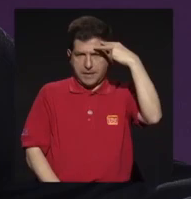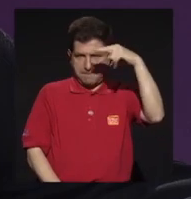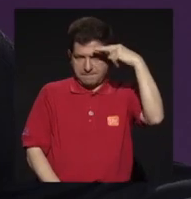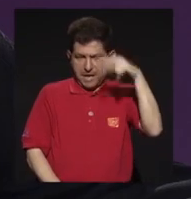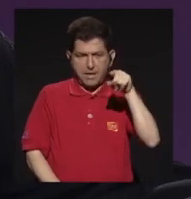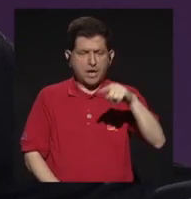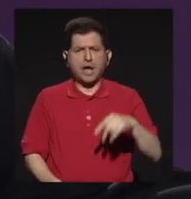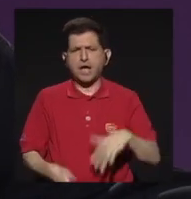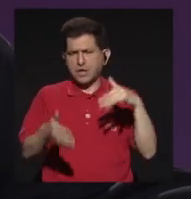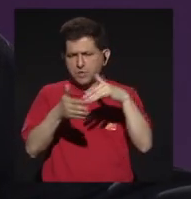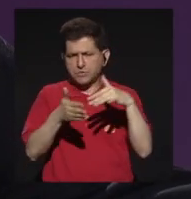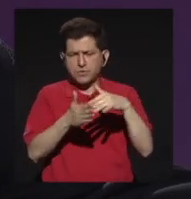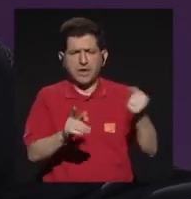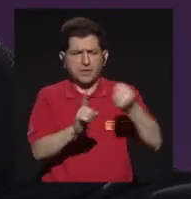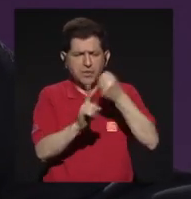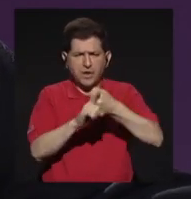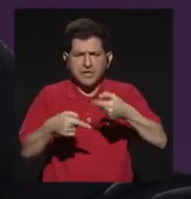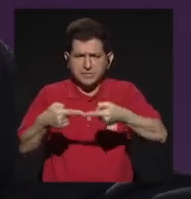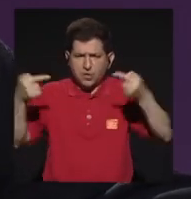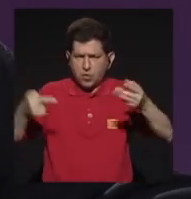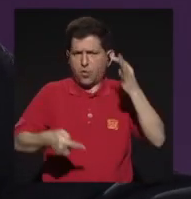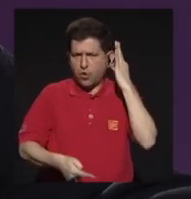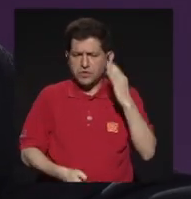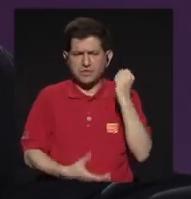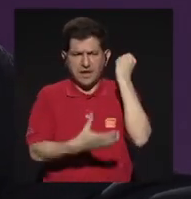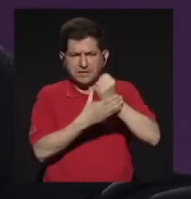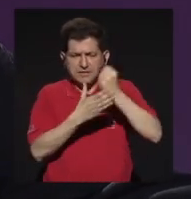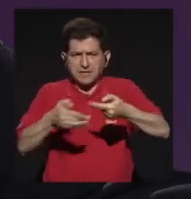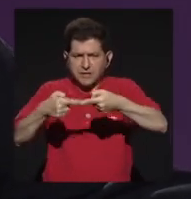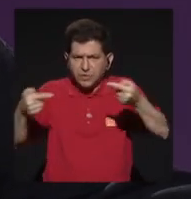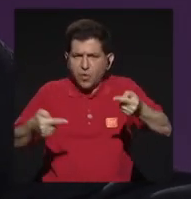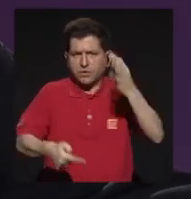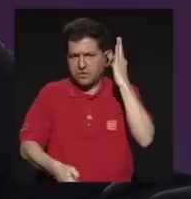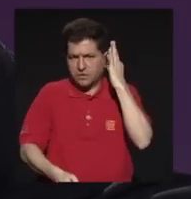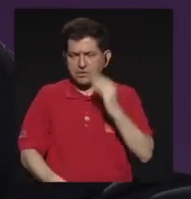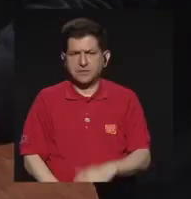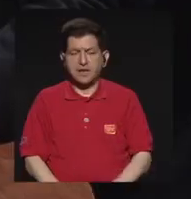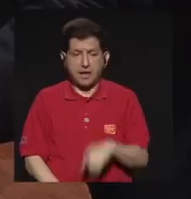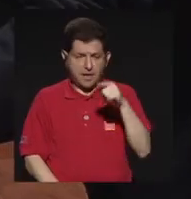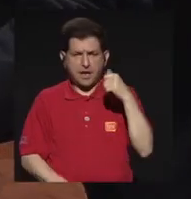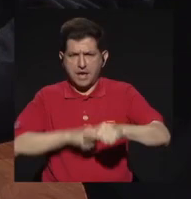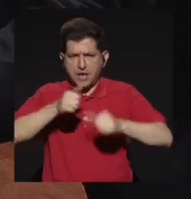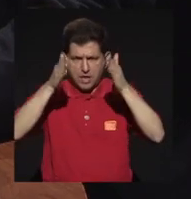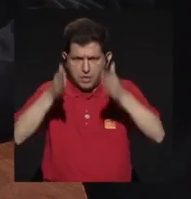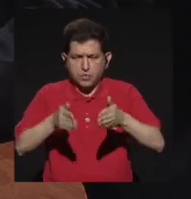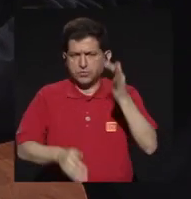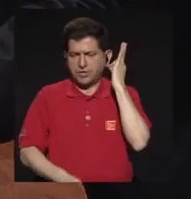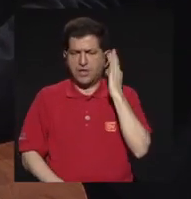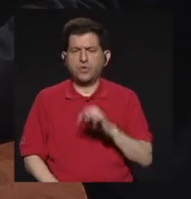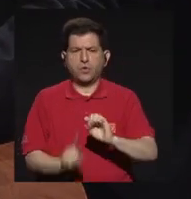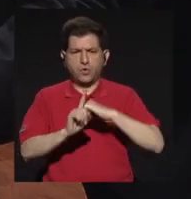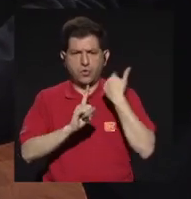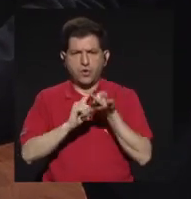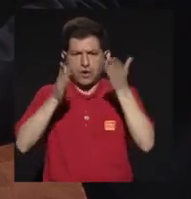estudiosa de la violencia contra las mujeres del feminicidio feminista socióloga